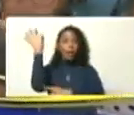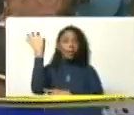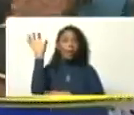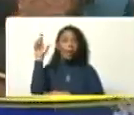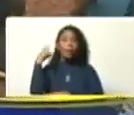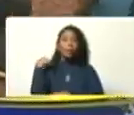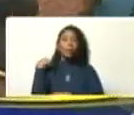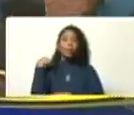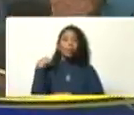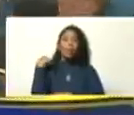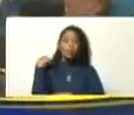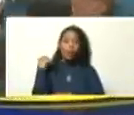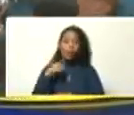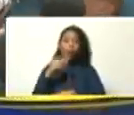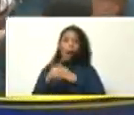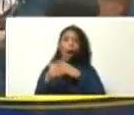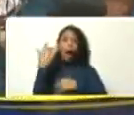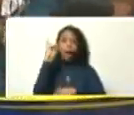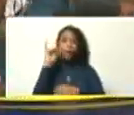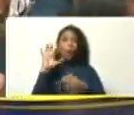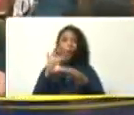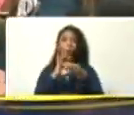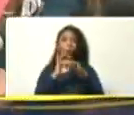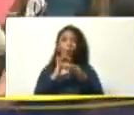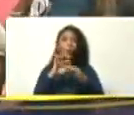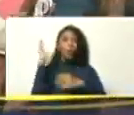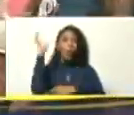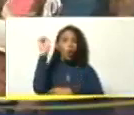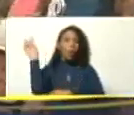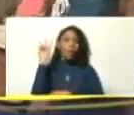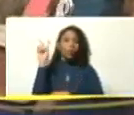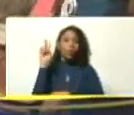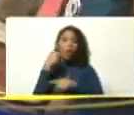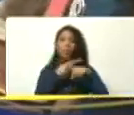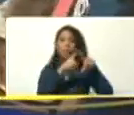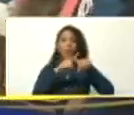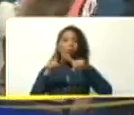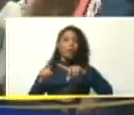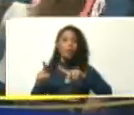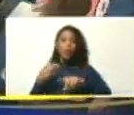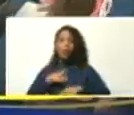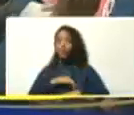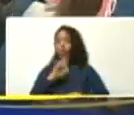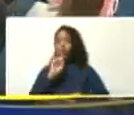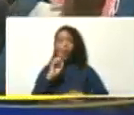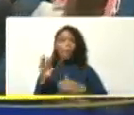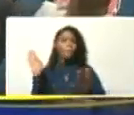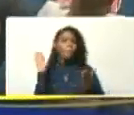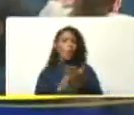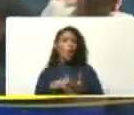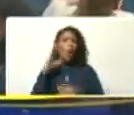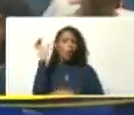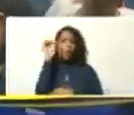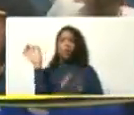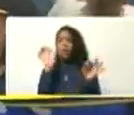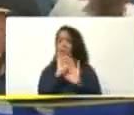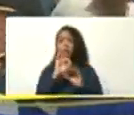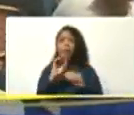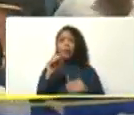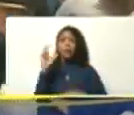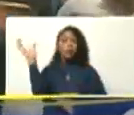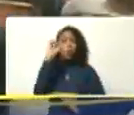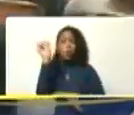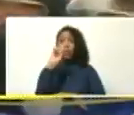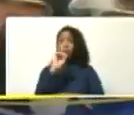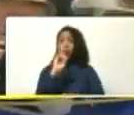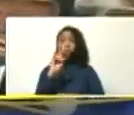unidos, presidente. La unión de Colombia y Venezuela con su diversidad. Nosotros no le vamos a imponer a Colombia nada, ni Colombia nos puede imponer